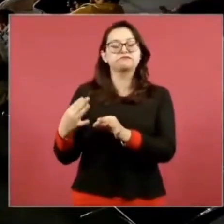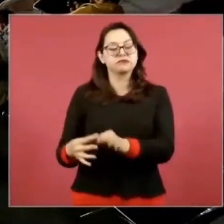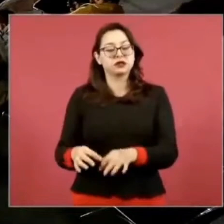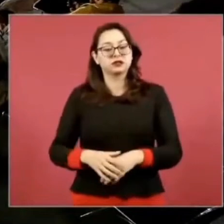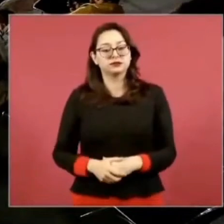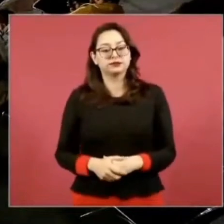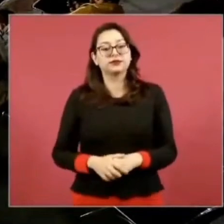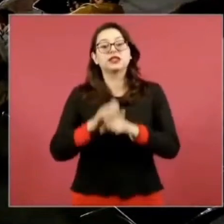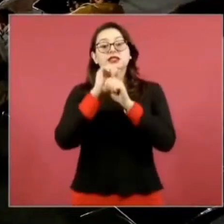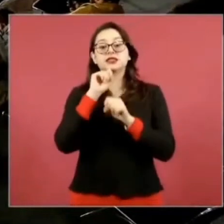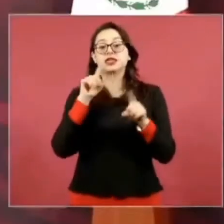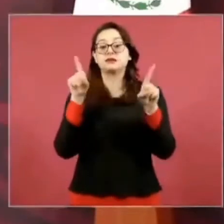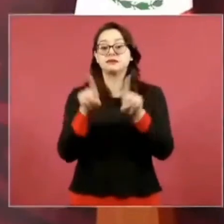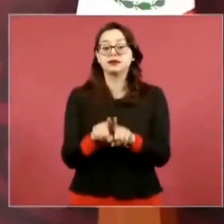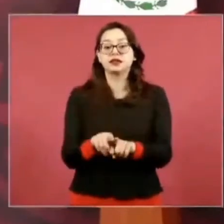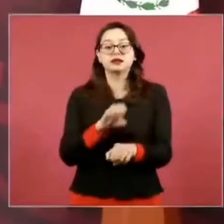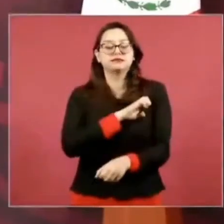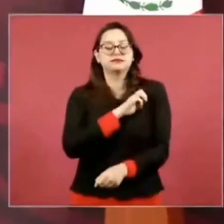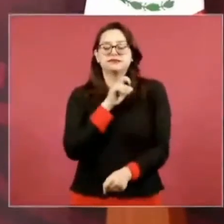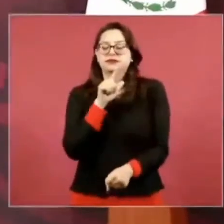manera muy especial